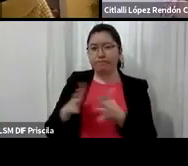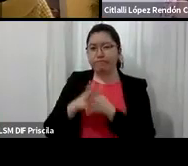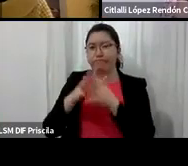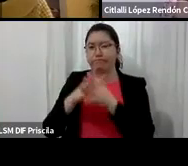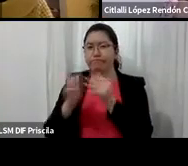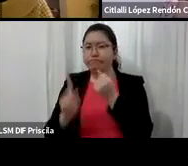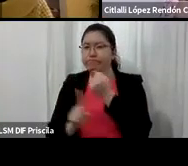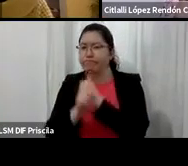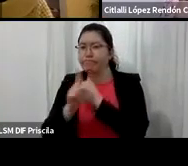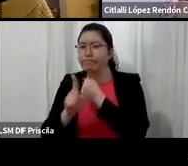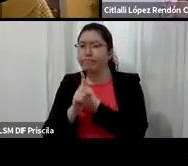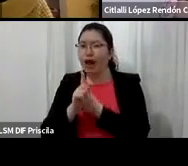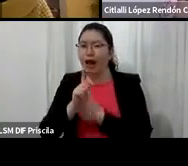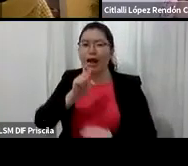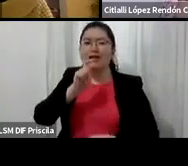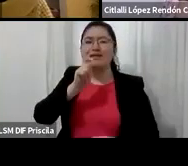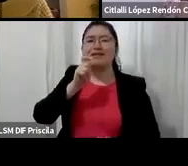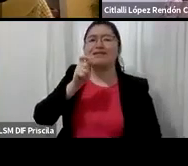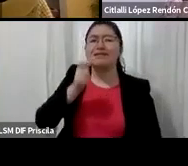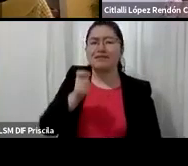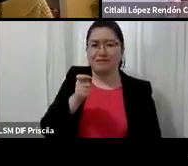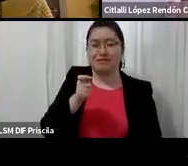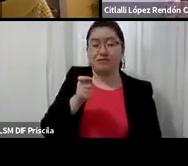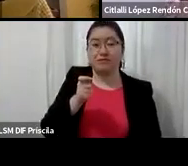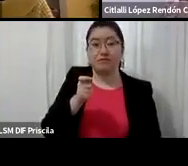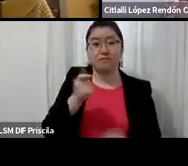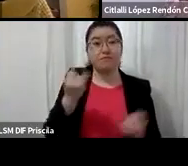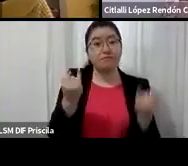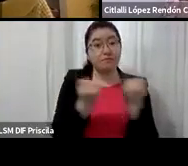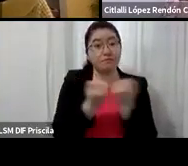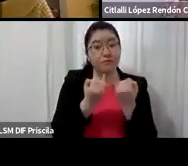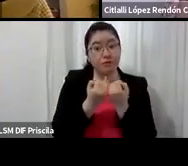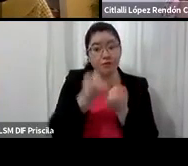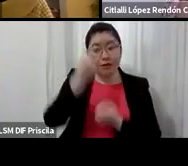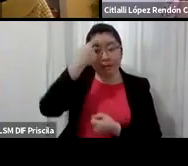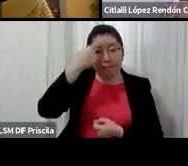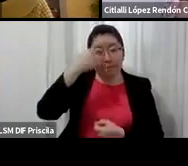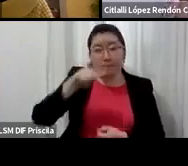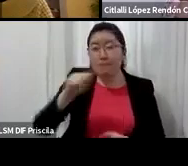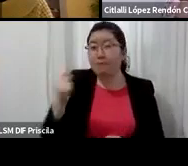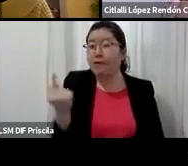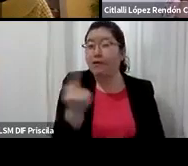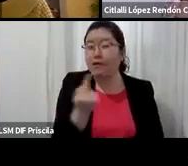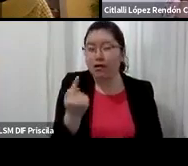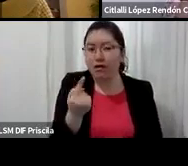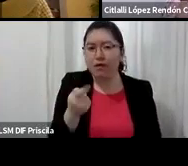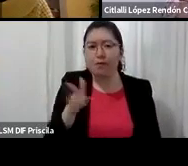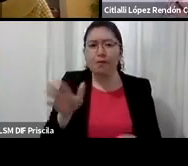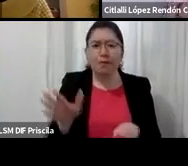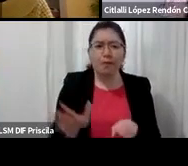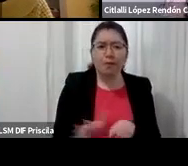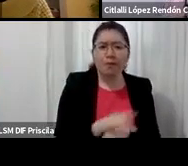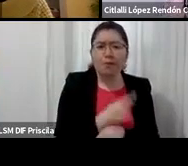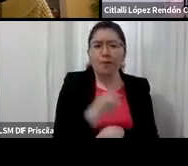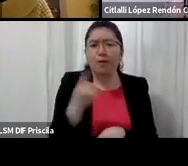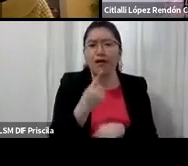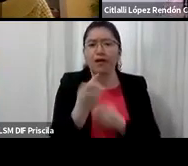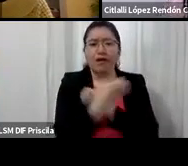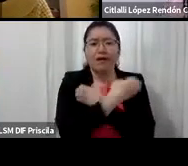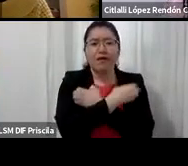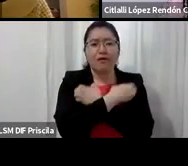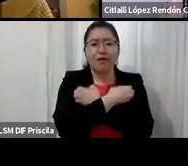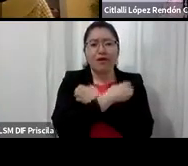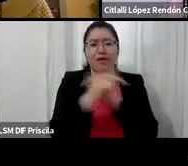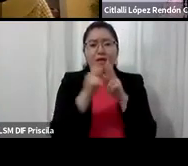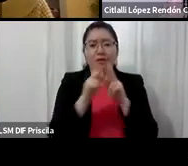¿Para qué educamos desde una perspectiva de construcción para la paz? ¿Por qué hacerlo? Hemos mencionado hasta ahorita algunos